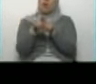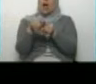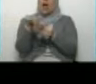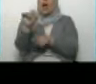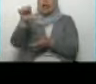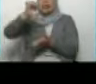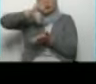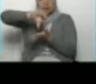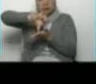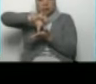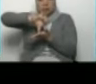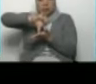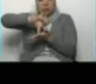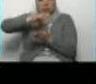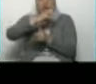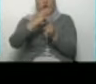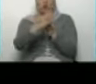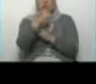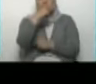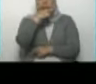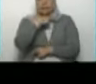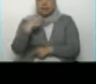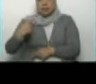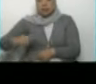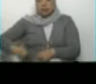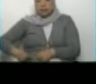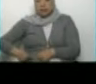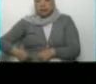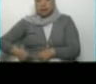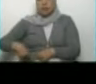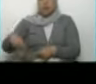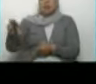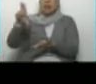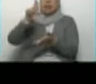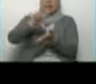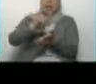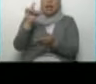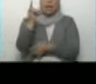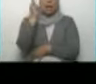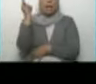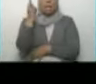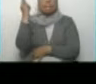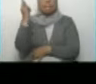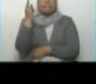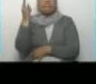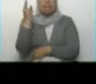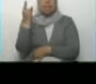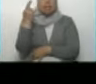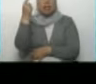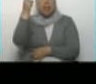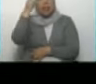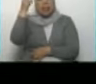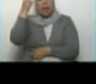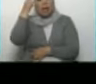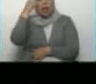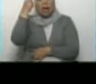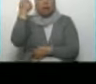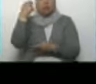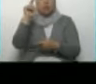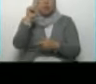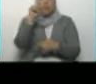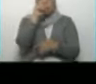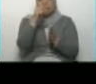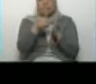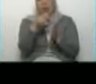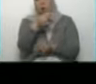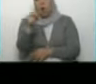la China, la Aymara, en Bolivia, celebran miles de años